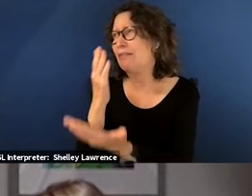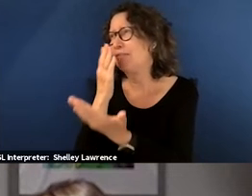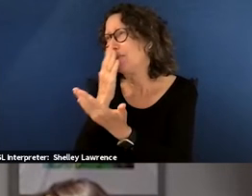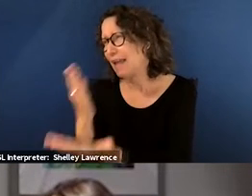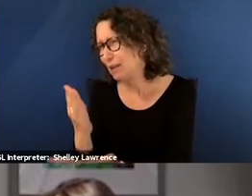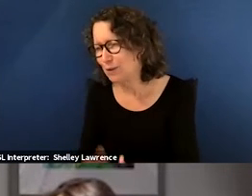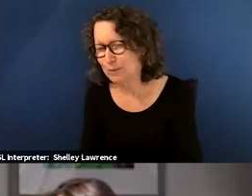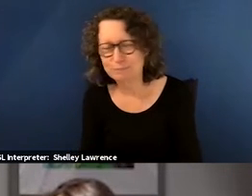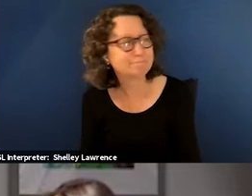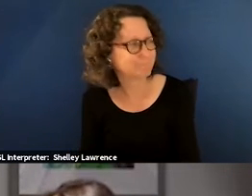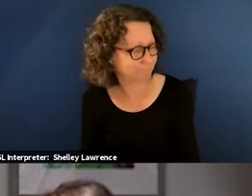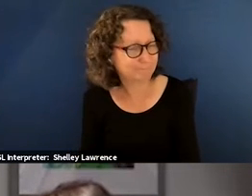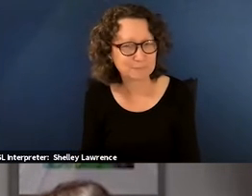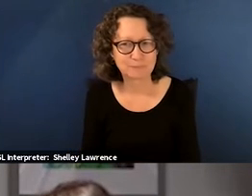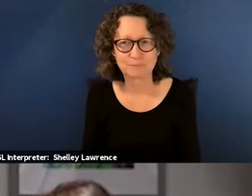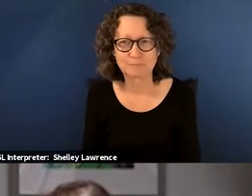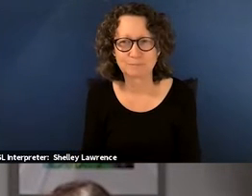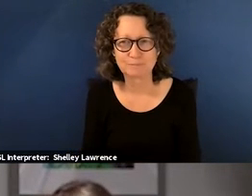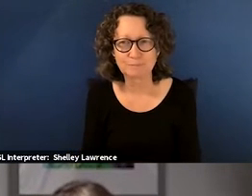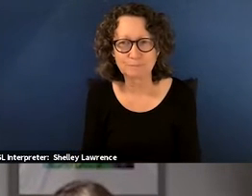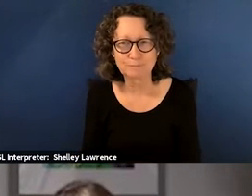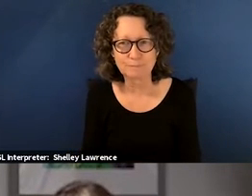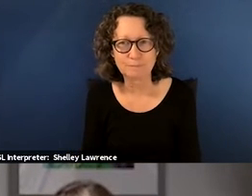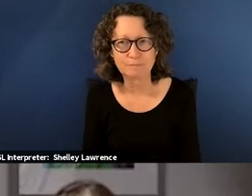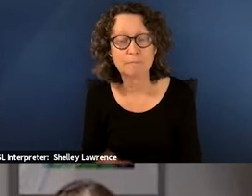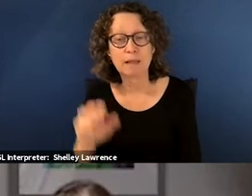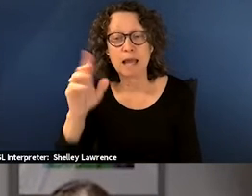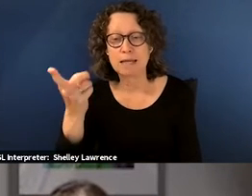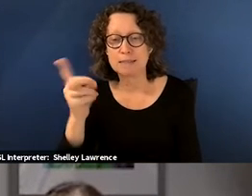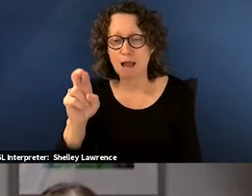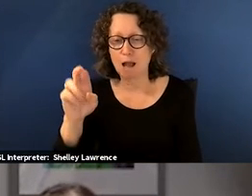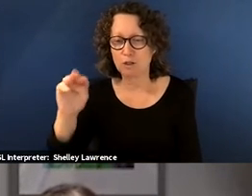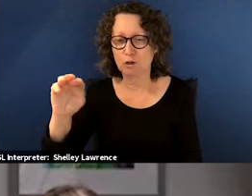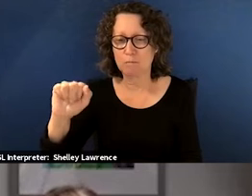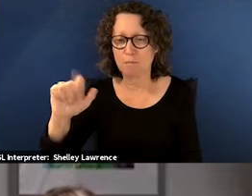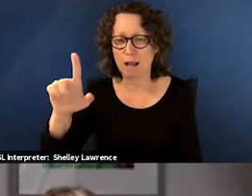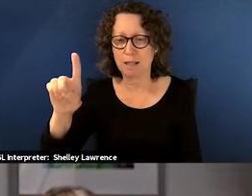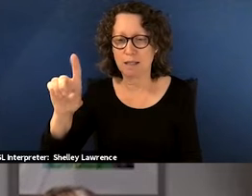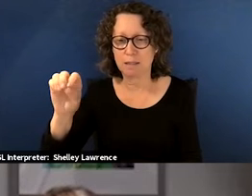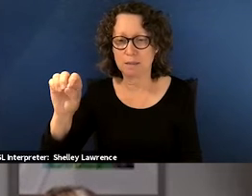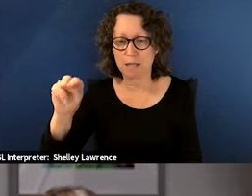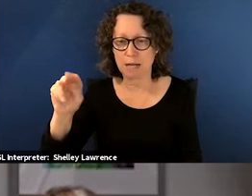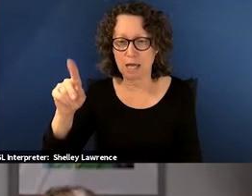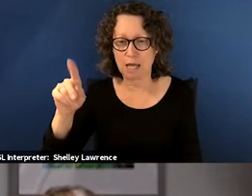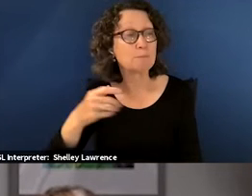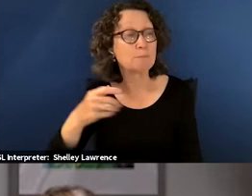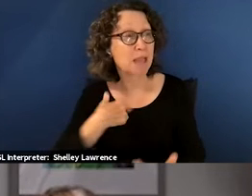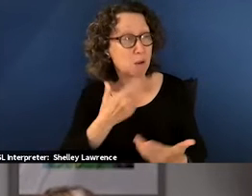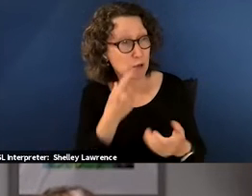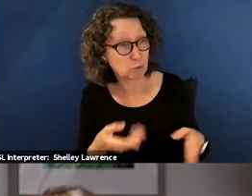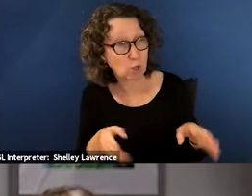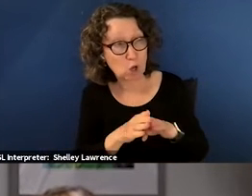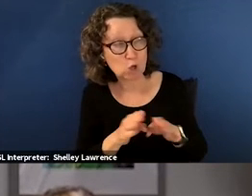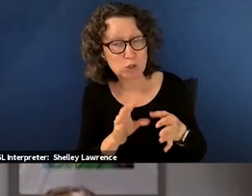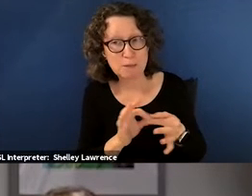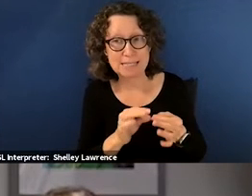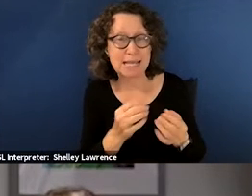mantener a los estudiantes a salvo. Así que gracias. Así, por favor, doctora Maldonado. Yo quiero cerrar